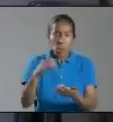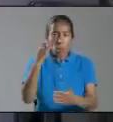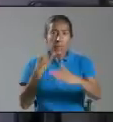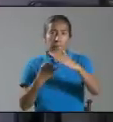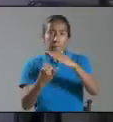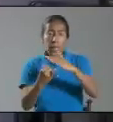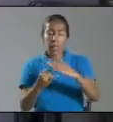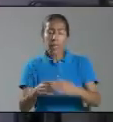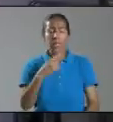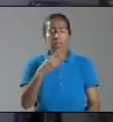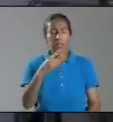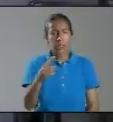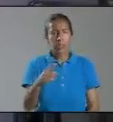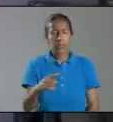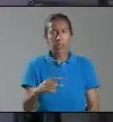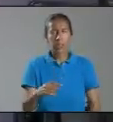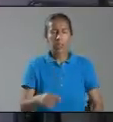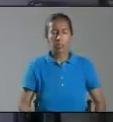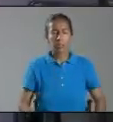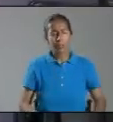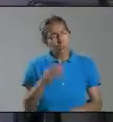se le pone a la par